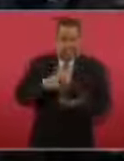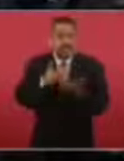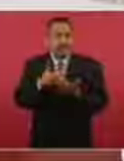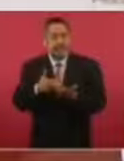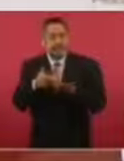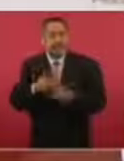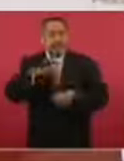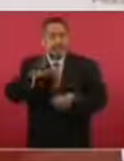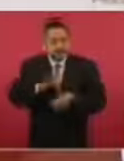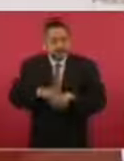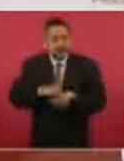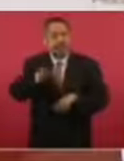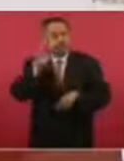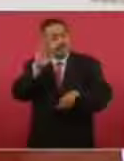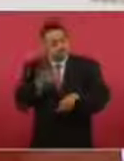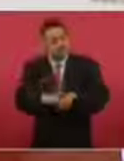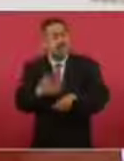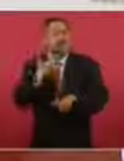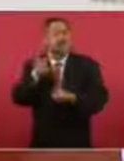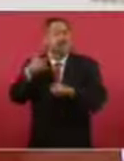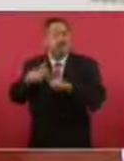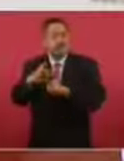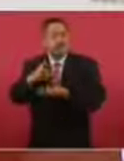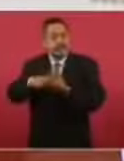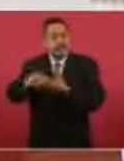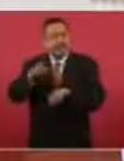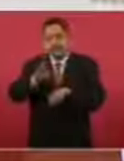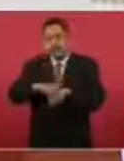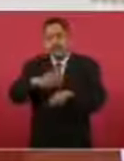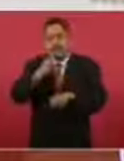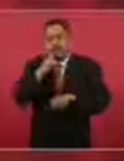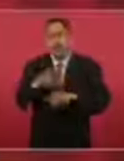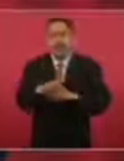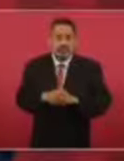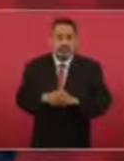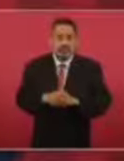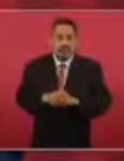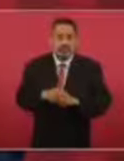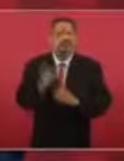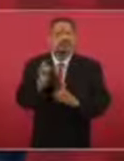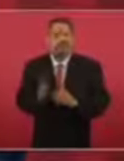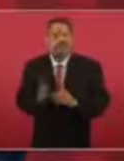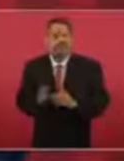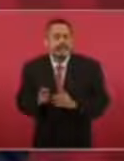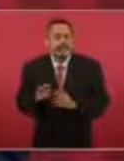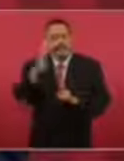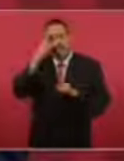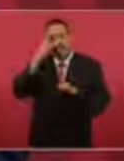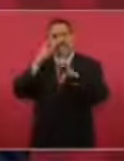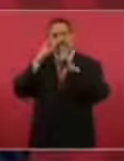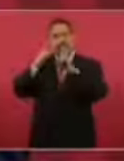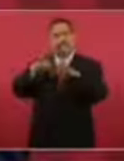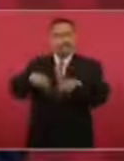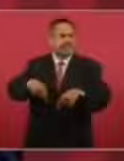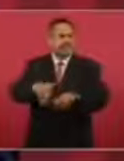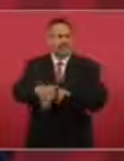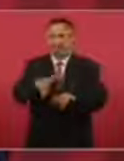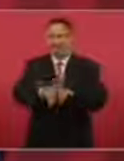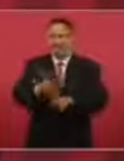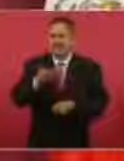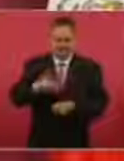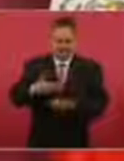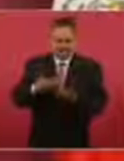y se obtienen más gasolinas para lograr el objetivo de la autosuficiencia,